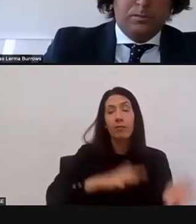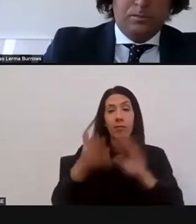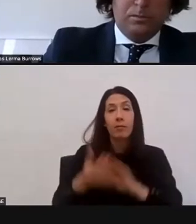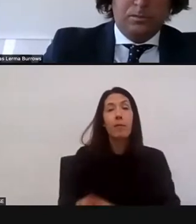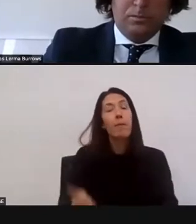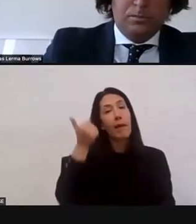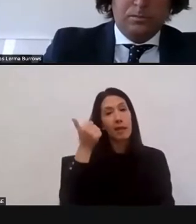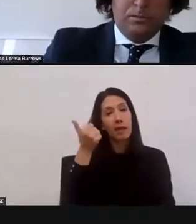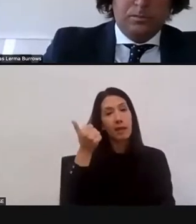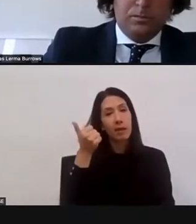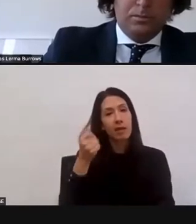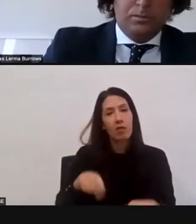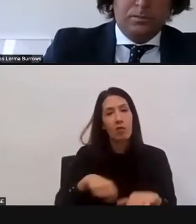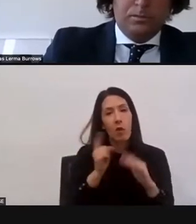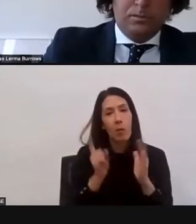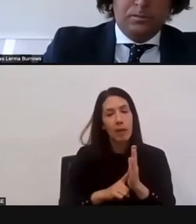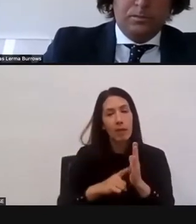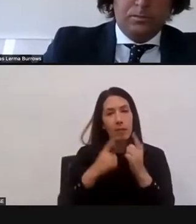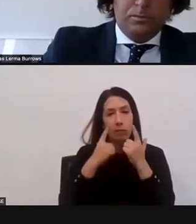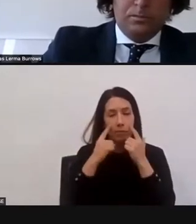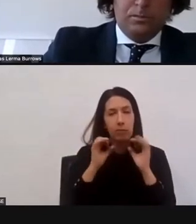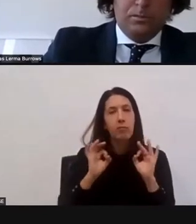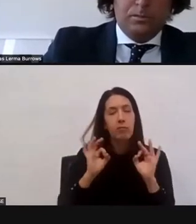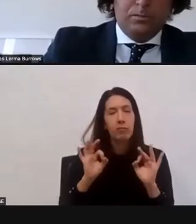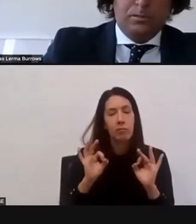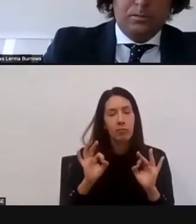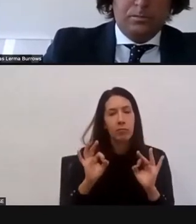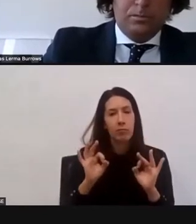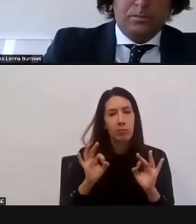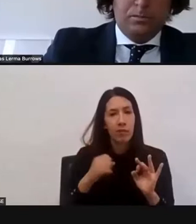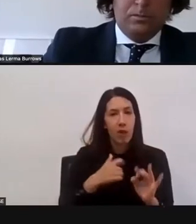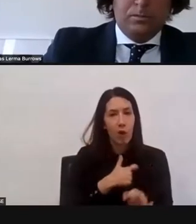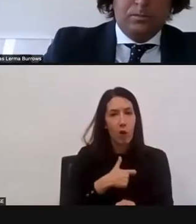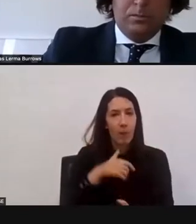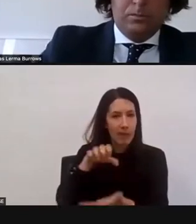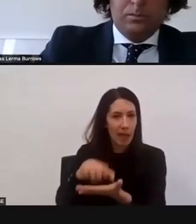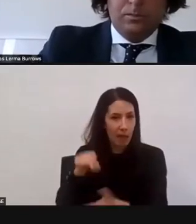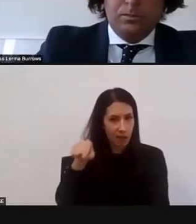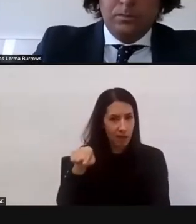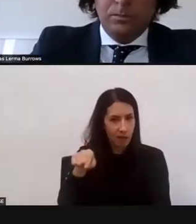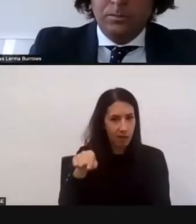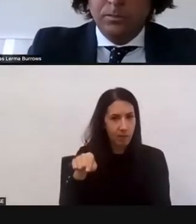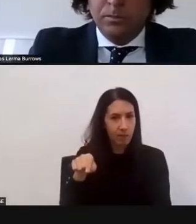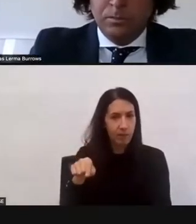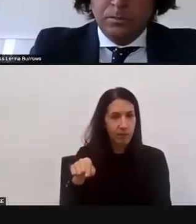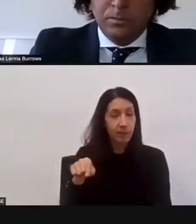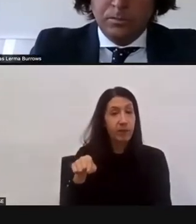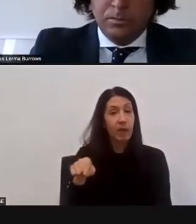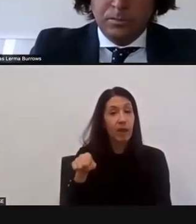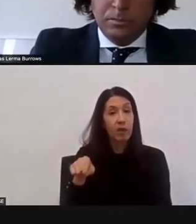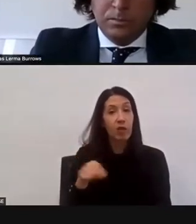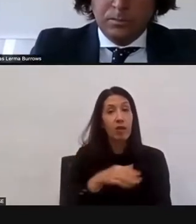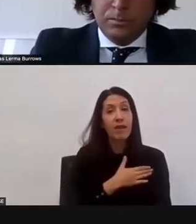más plena, sobre todo en las comisarías, ¿no? Y esto seguramente va a redundar